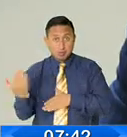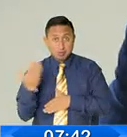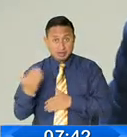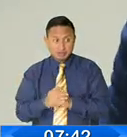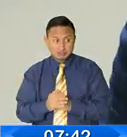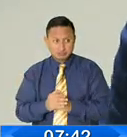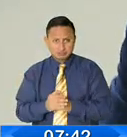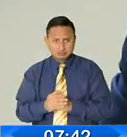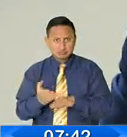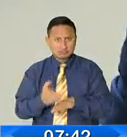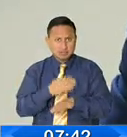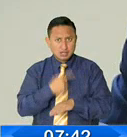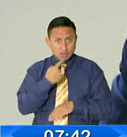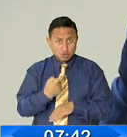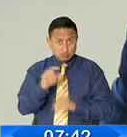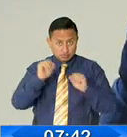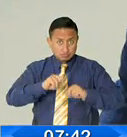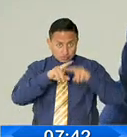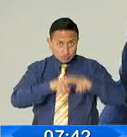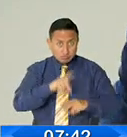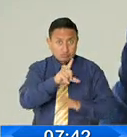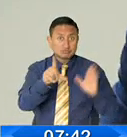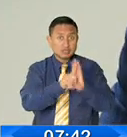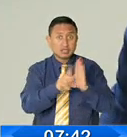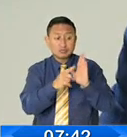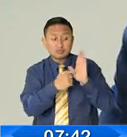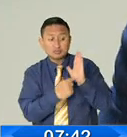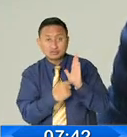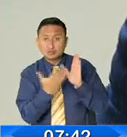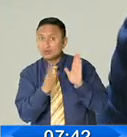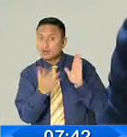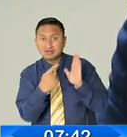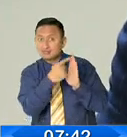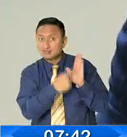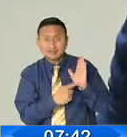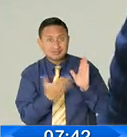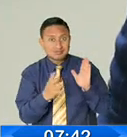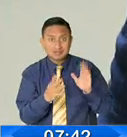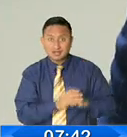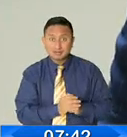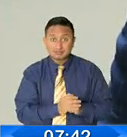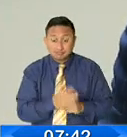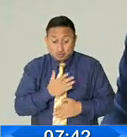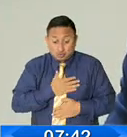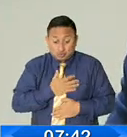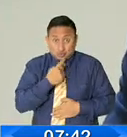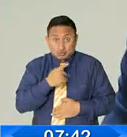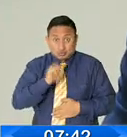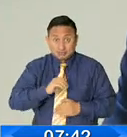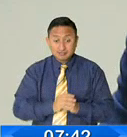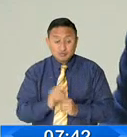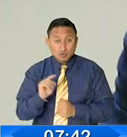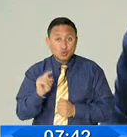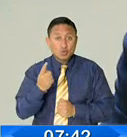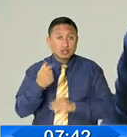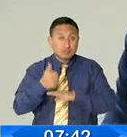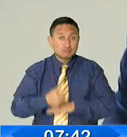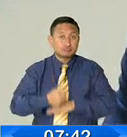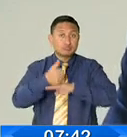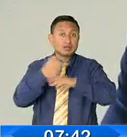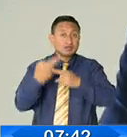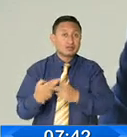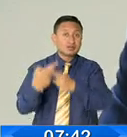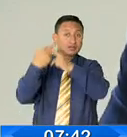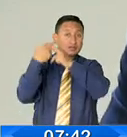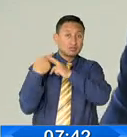eso, y yo los invito a revisar la ley, ni una parte dice eso. Lo que decimos nosotros es que la única entidad responsable